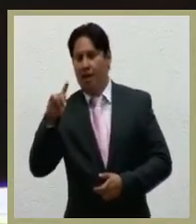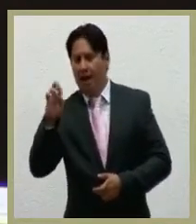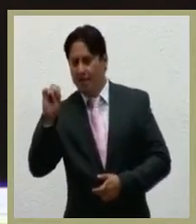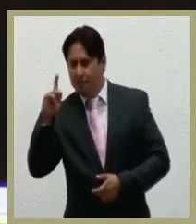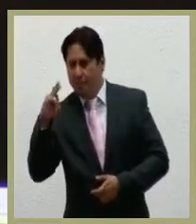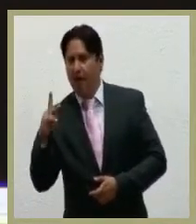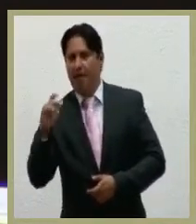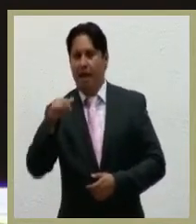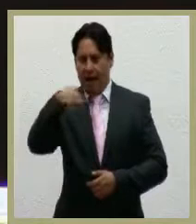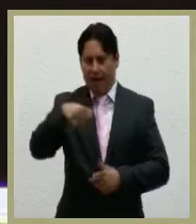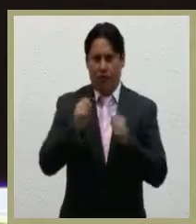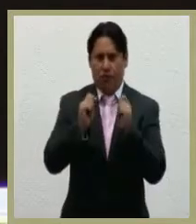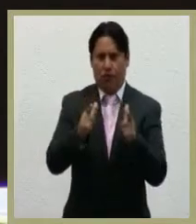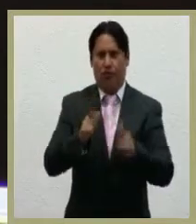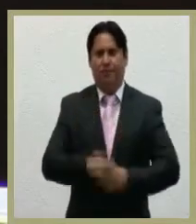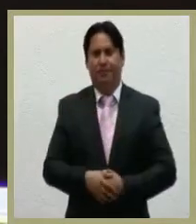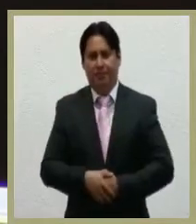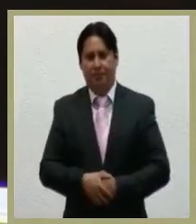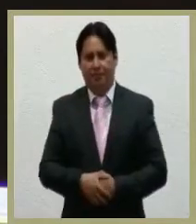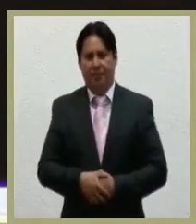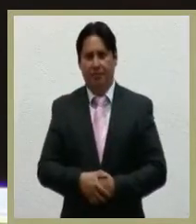municipio de Tuxtla Gutiérrez.